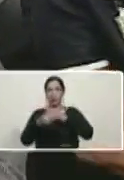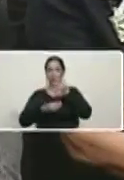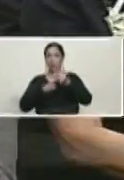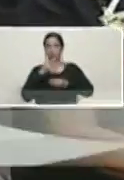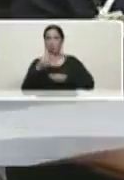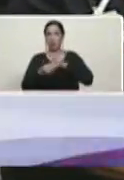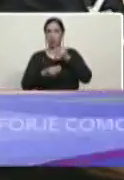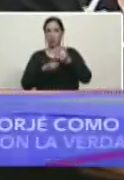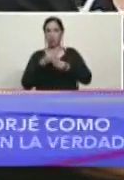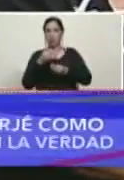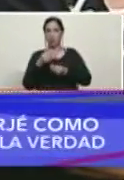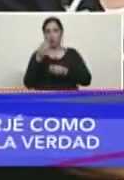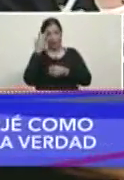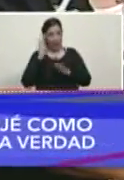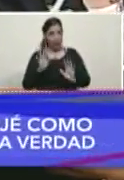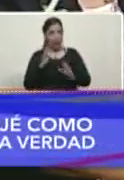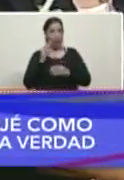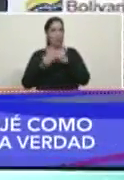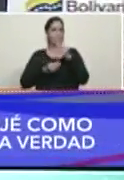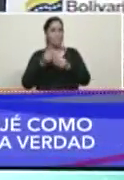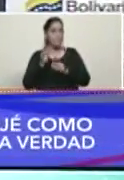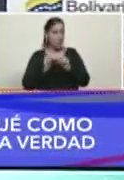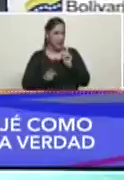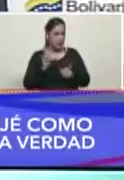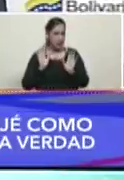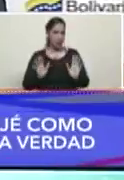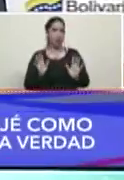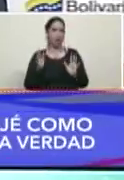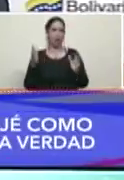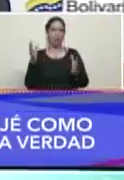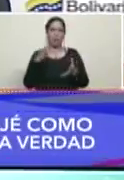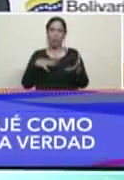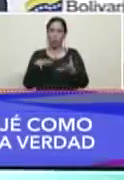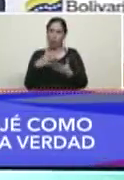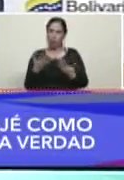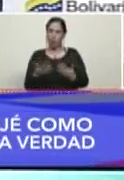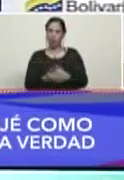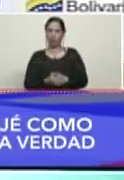de las dificultades. ¿Y cómo no podría darse?